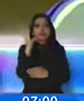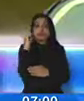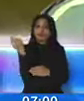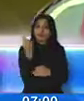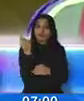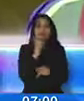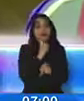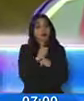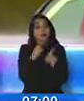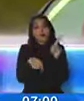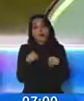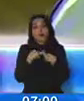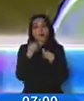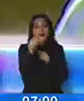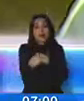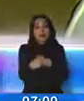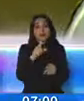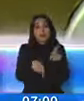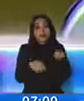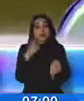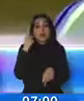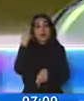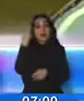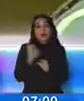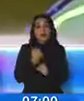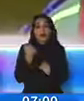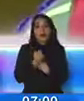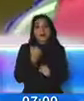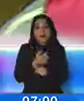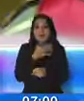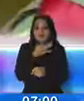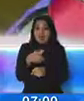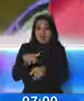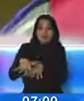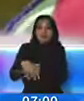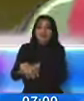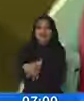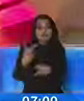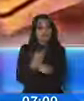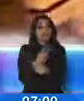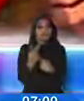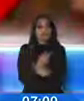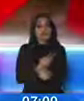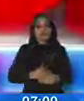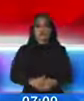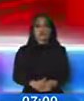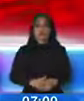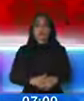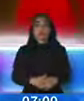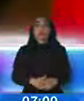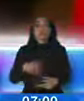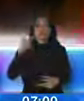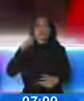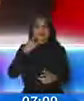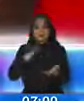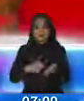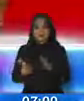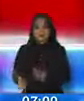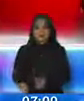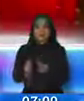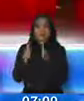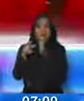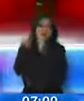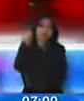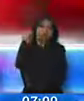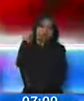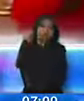Porque estamos trabajando los padres y nos da miedo, es un peligro el canal. El cuerpo de la niña fue trasladado al Departamento